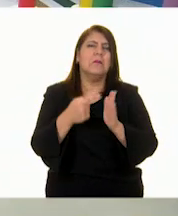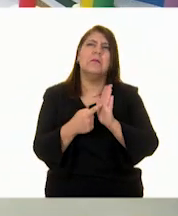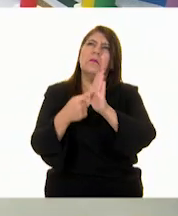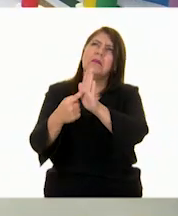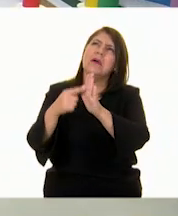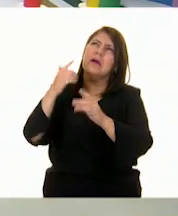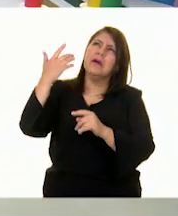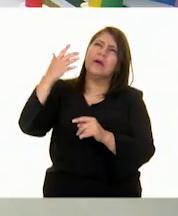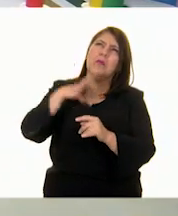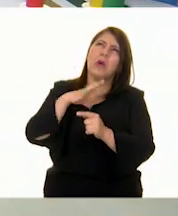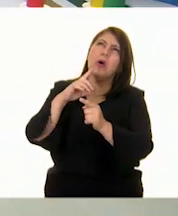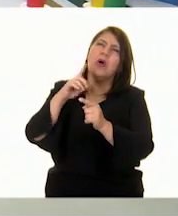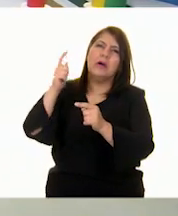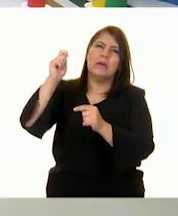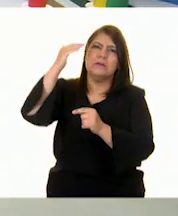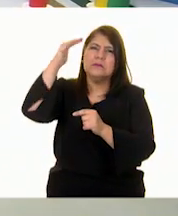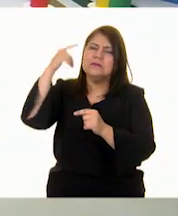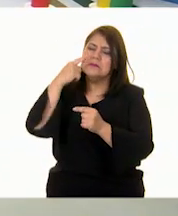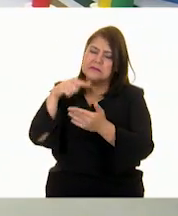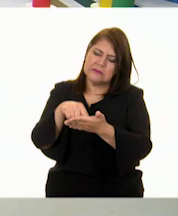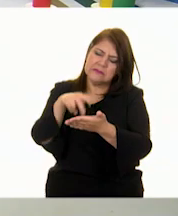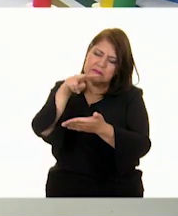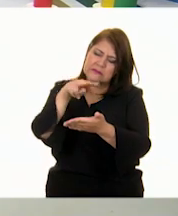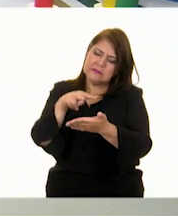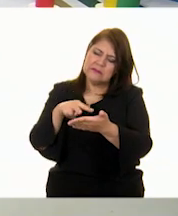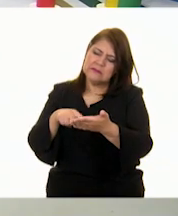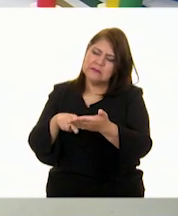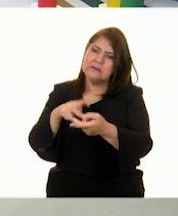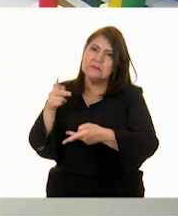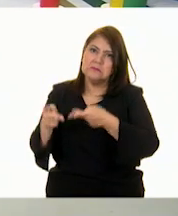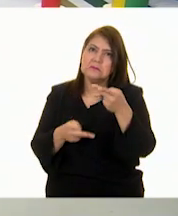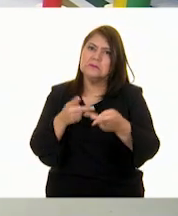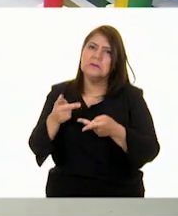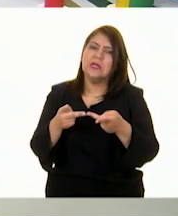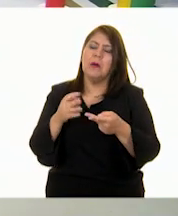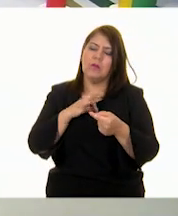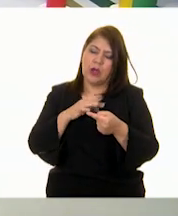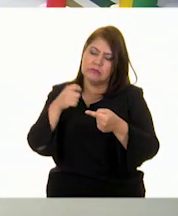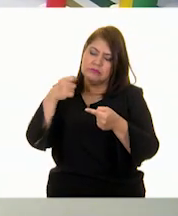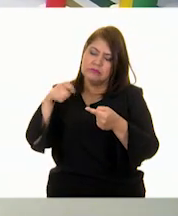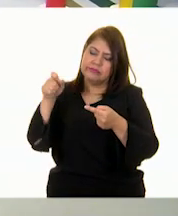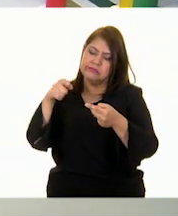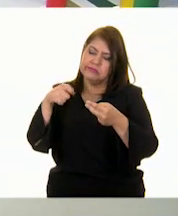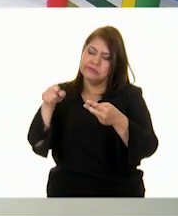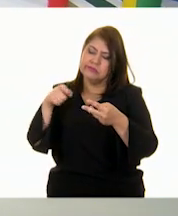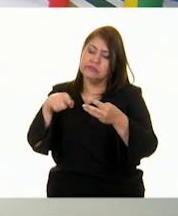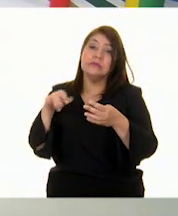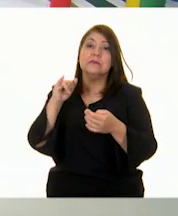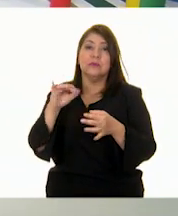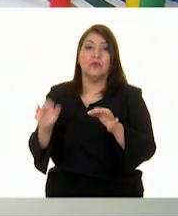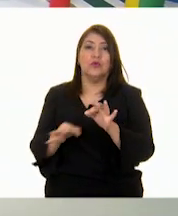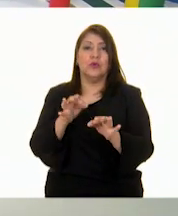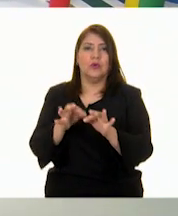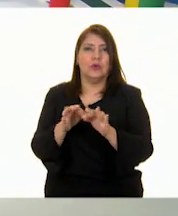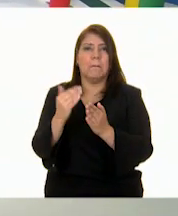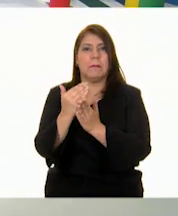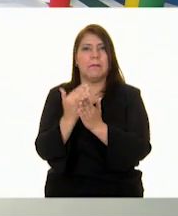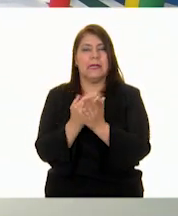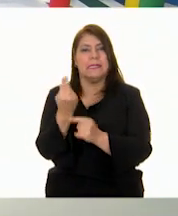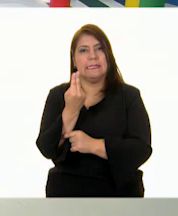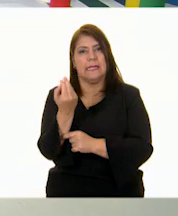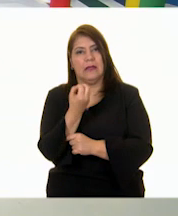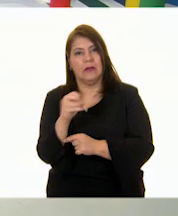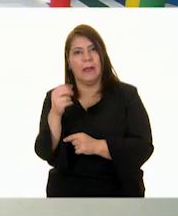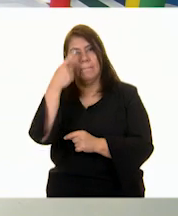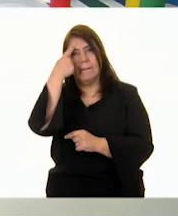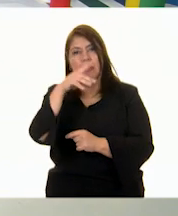lo utilice exactamente, que les vaya ayudando con la rúbrica para irlos palomeando a ver si cumple o no con los requisitos y en cada